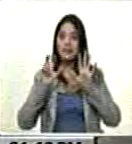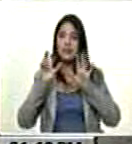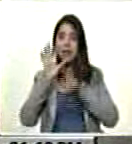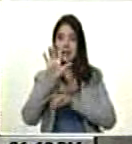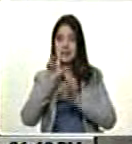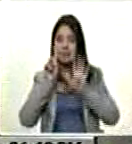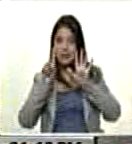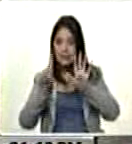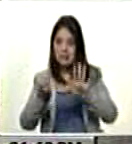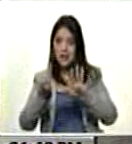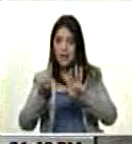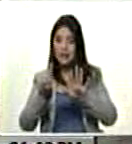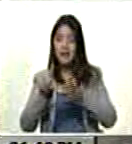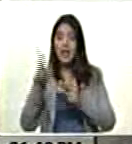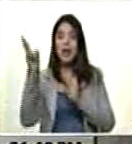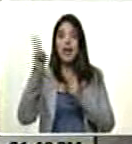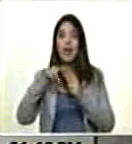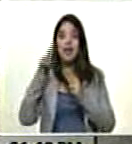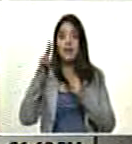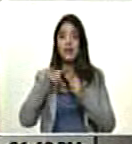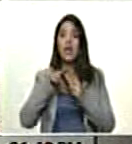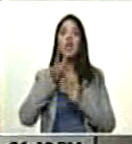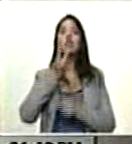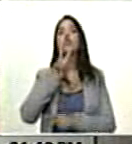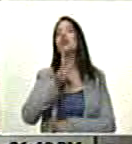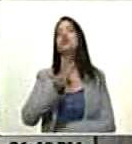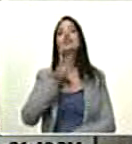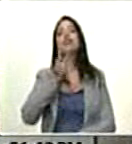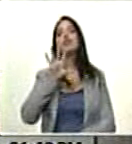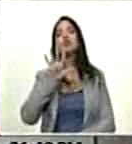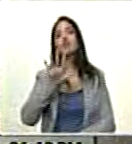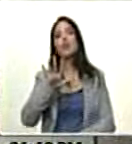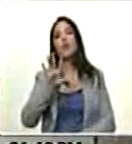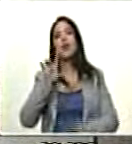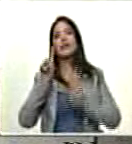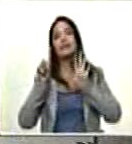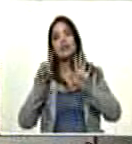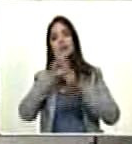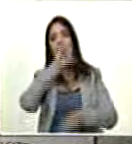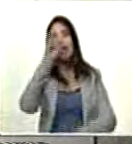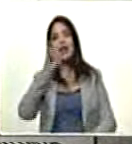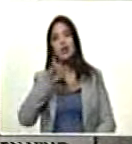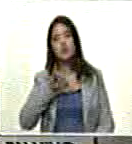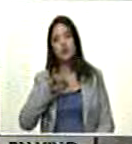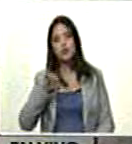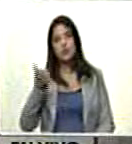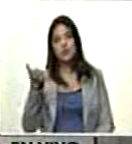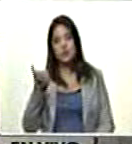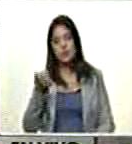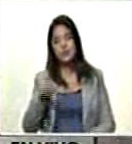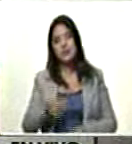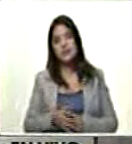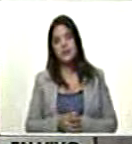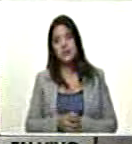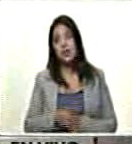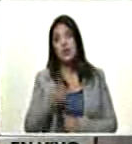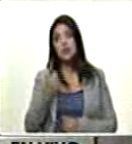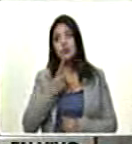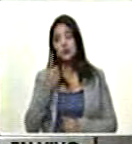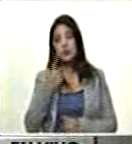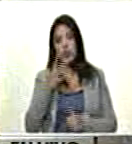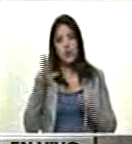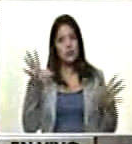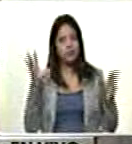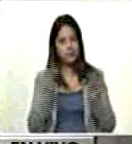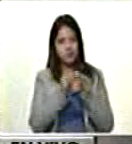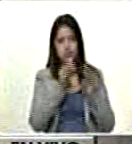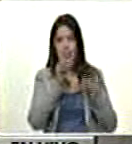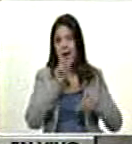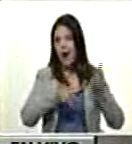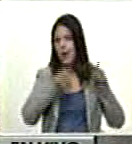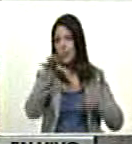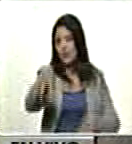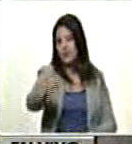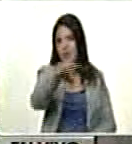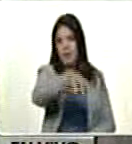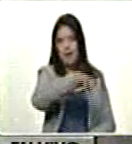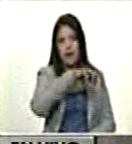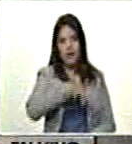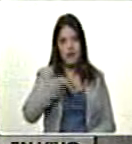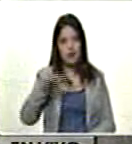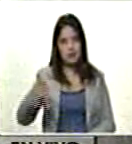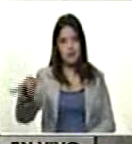176 en Táchira y 256 en Zulia, solo para nombrar algunos estados.